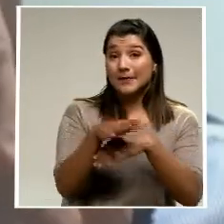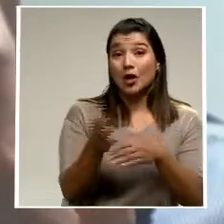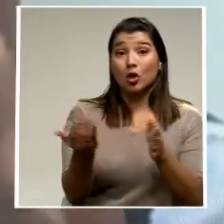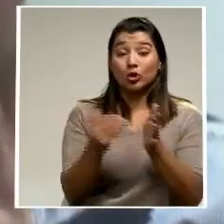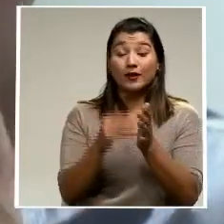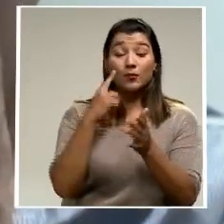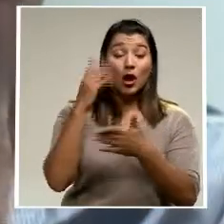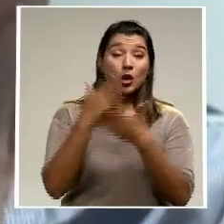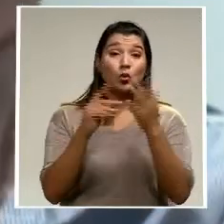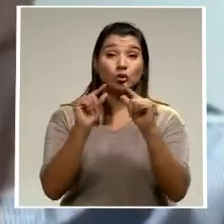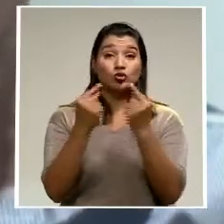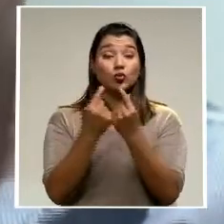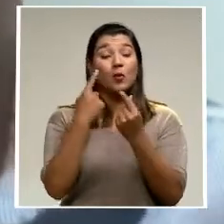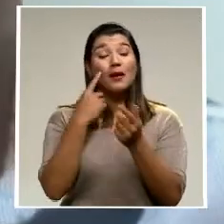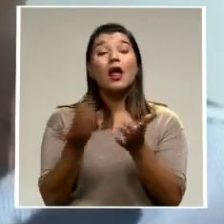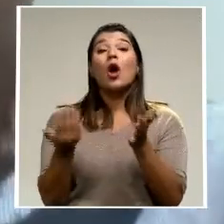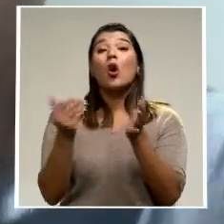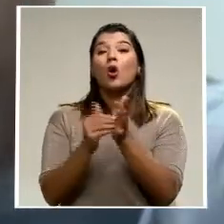polarizar.